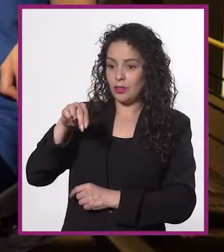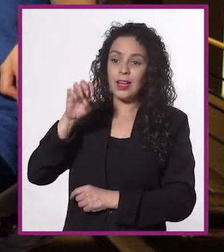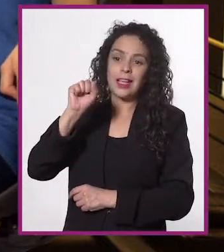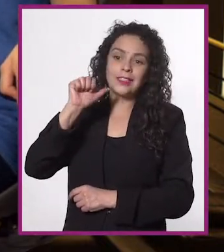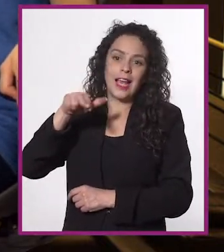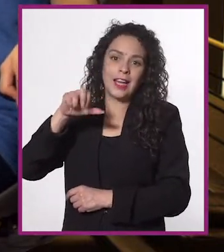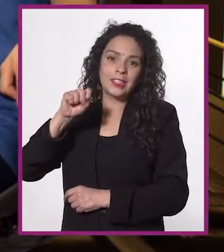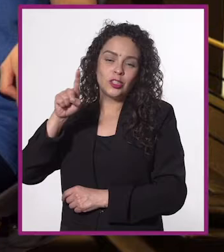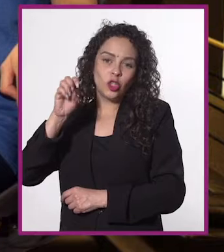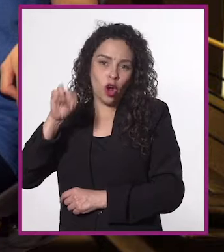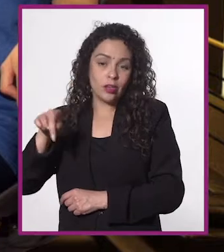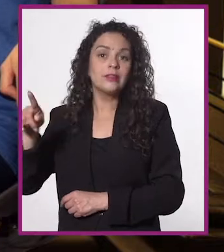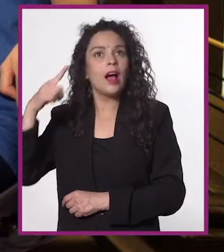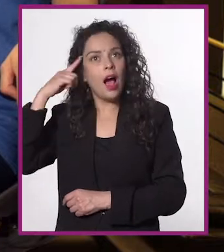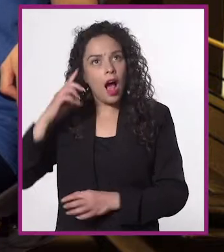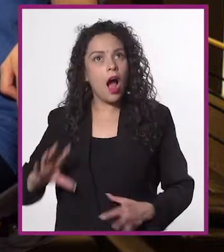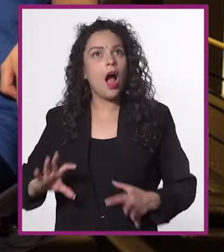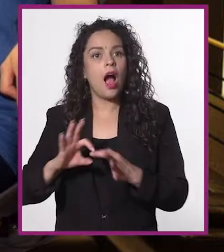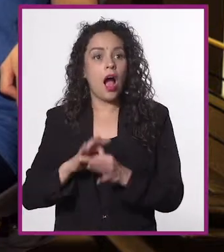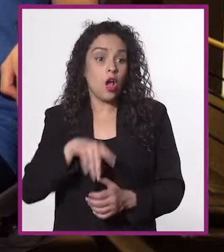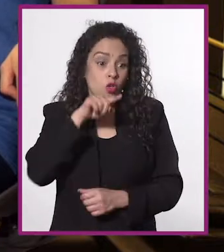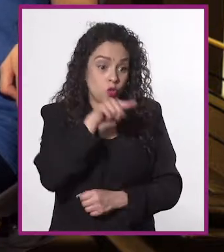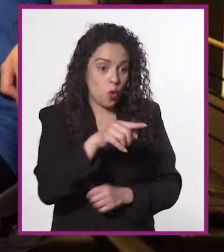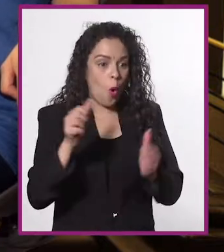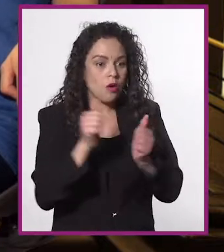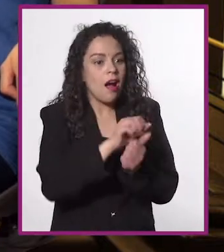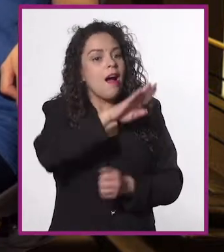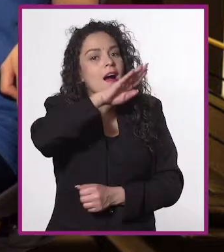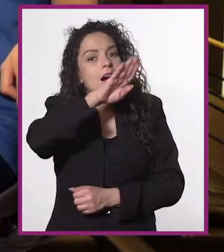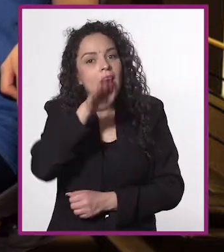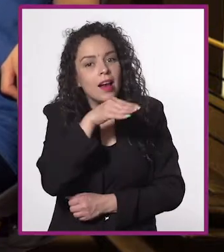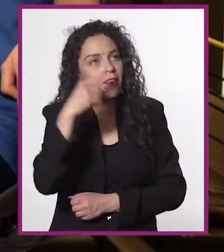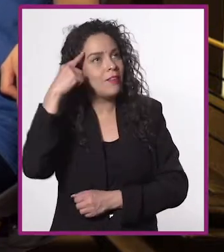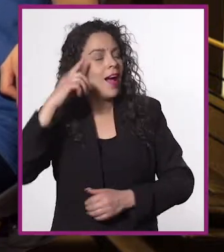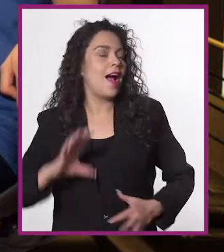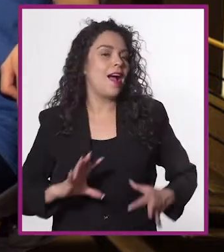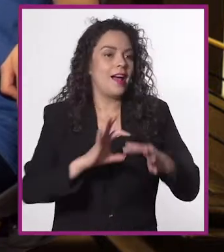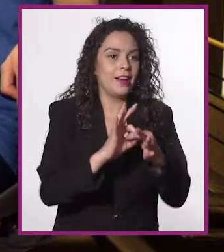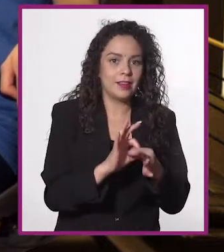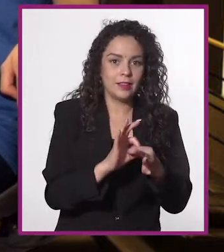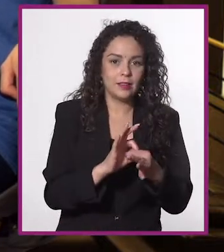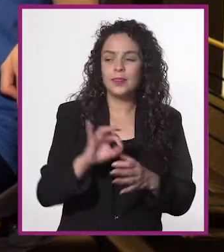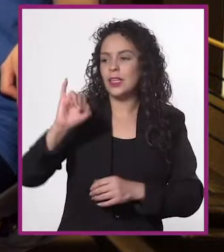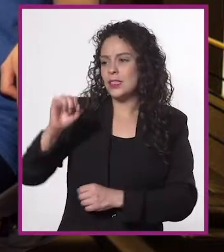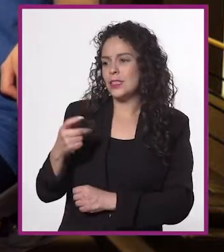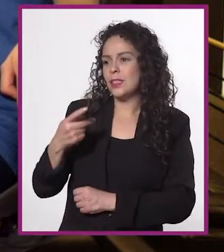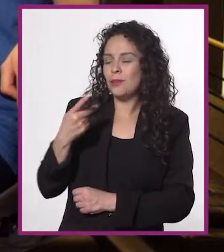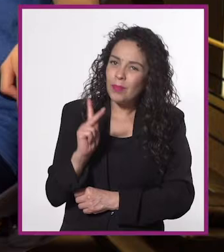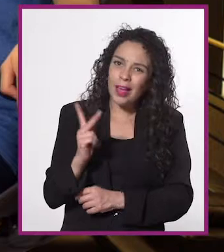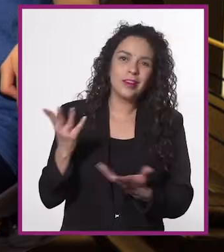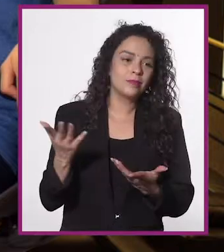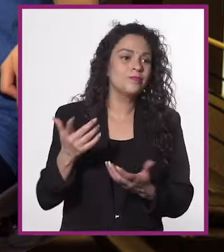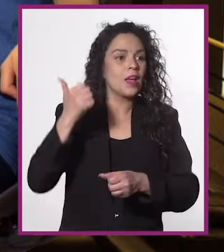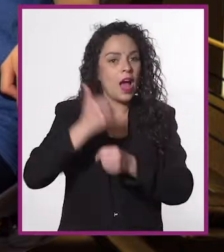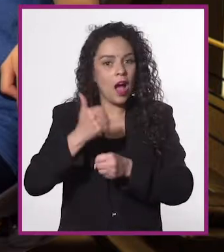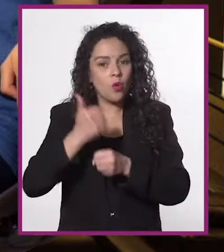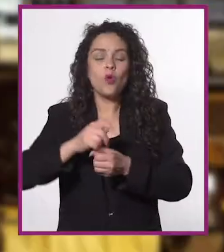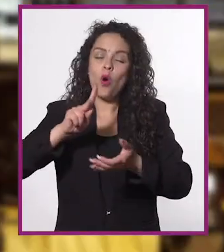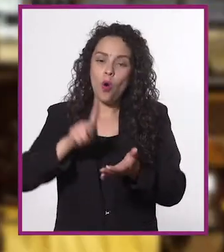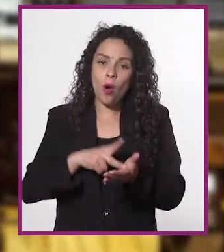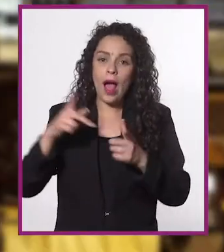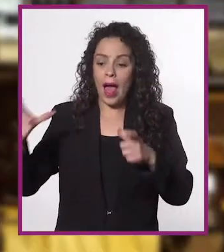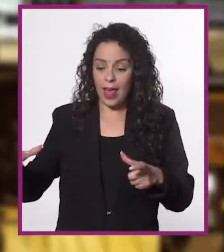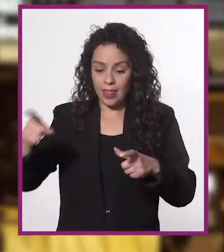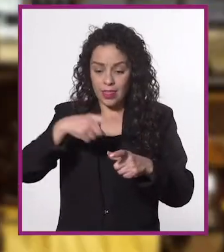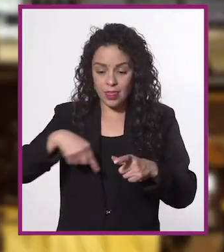seguro Sansón lo tuvo en mente y tú relacionas la pieza con un elefante. Sí, pero nuevamente el